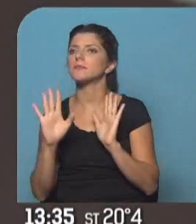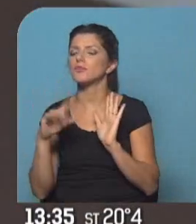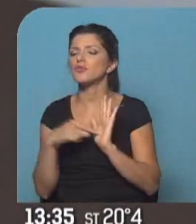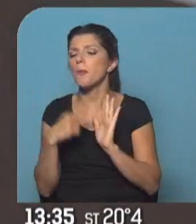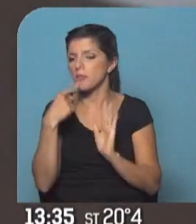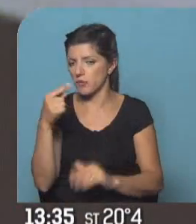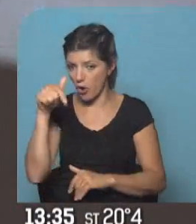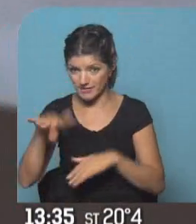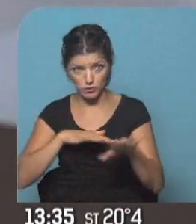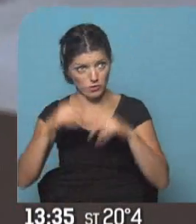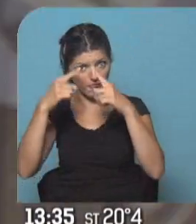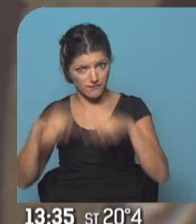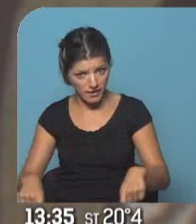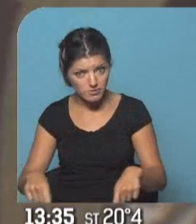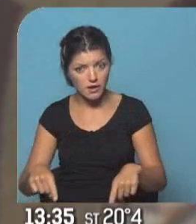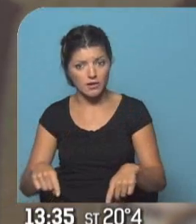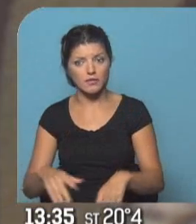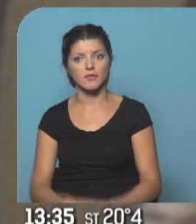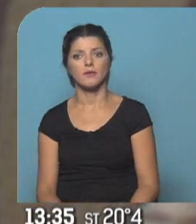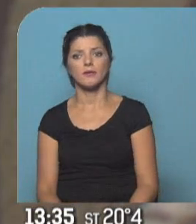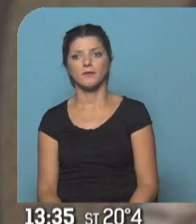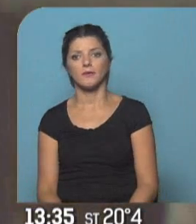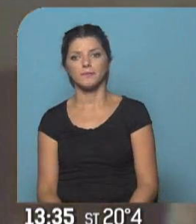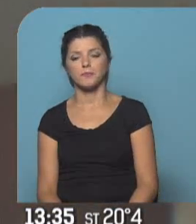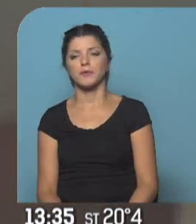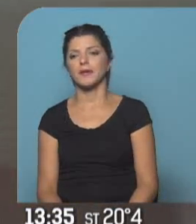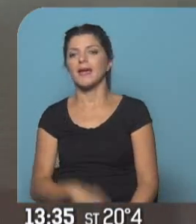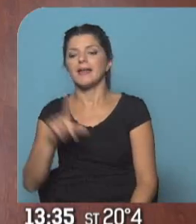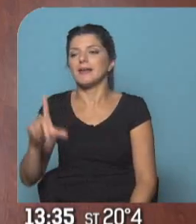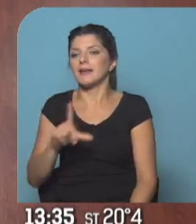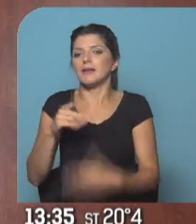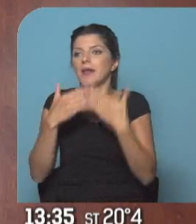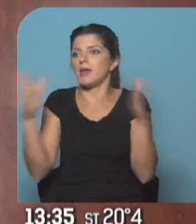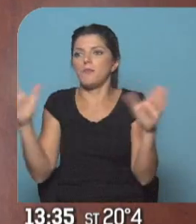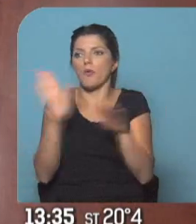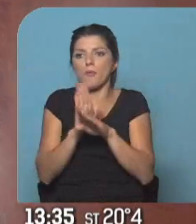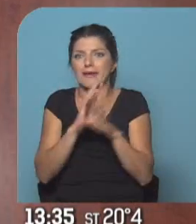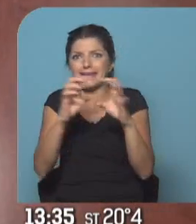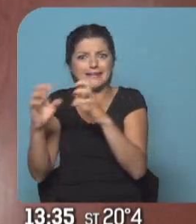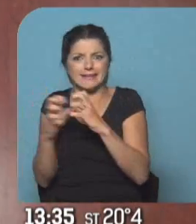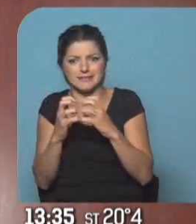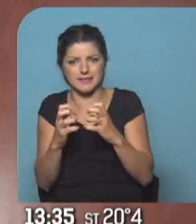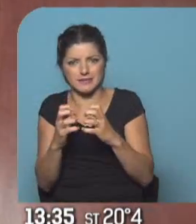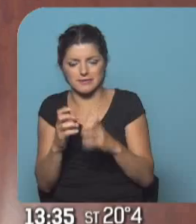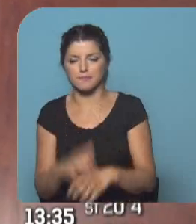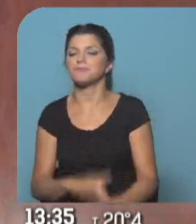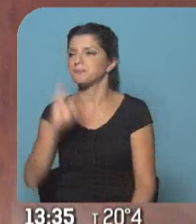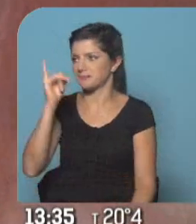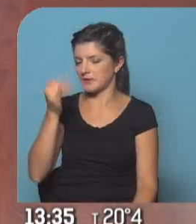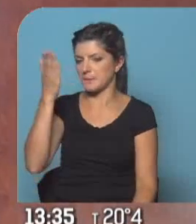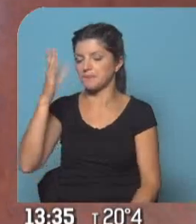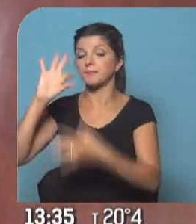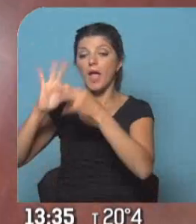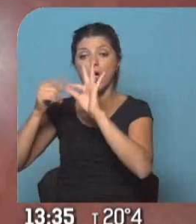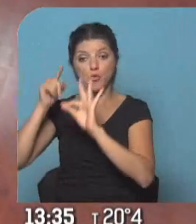un contexto diferente, con una crisis en general del liberalismo. No sé cómo lo ves vos, José. Sí, a ver, uno podría decir que la Europa de la posguerra, la